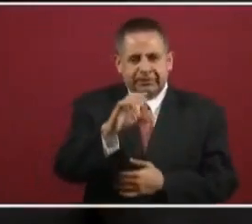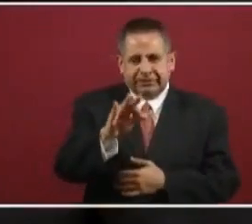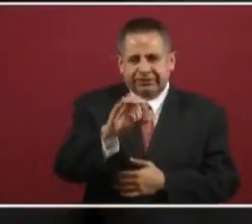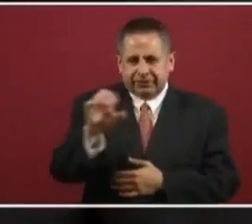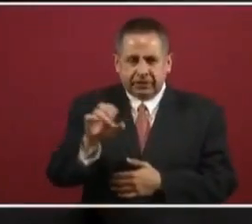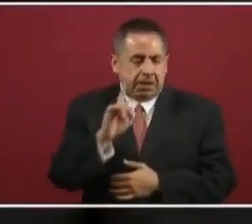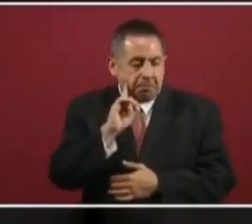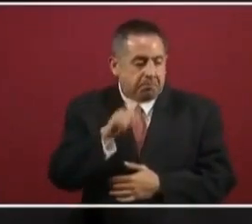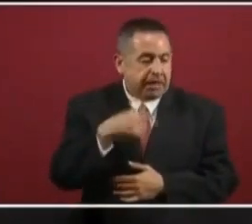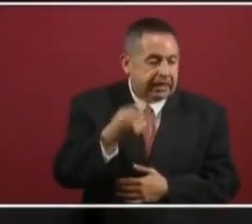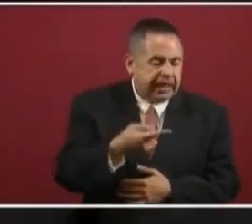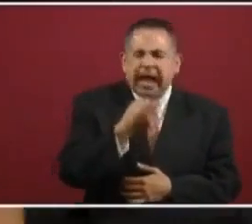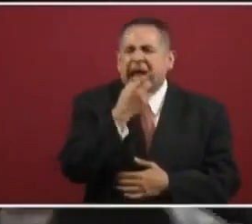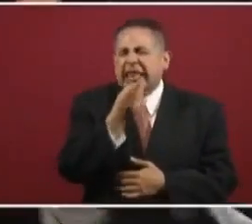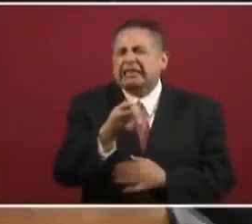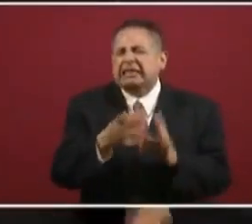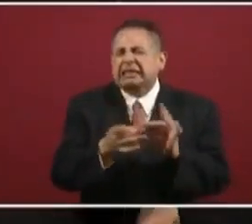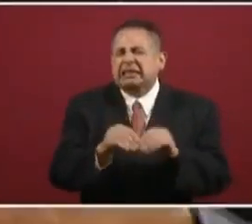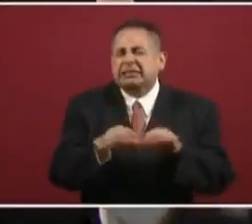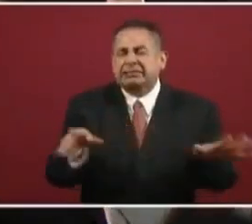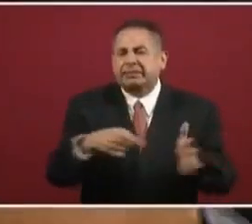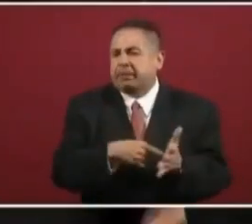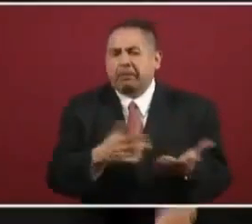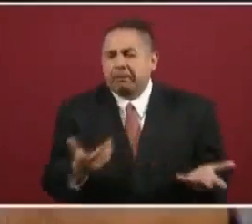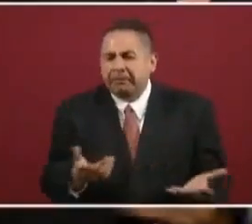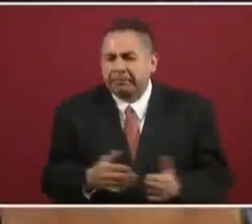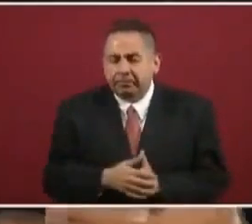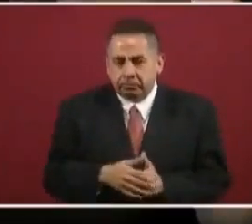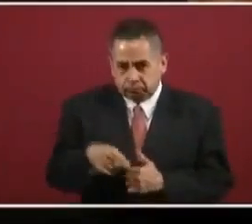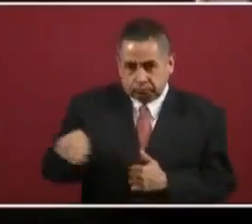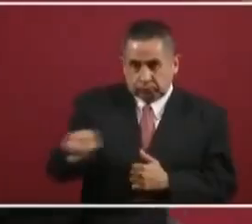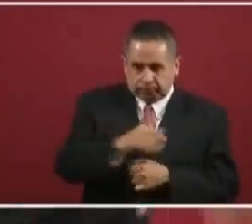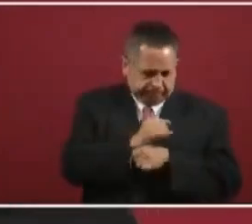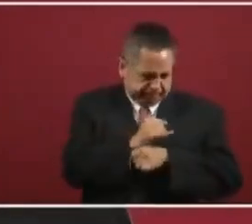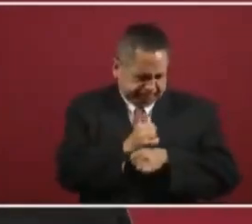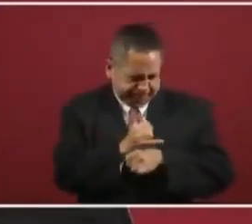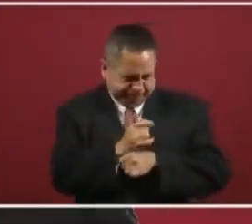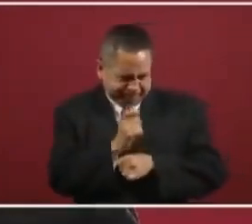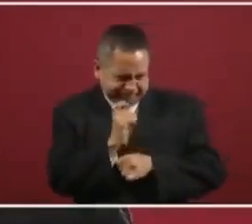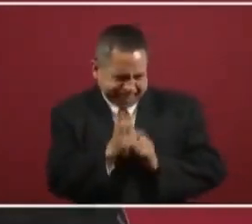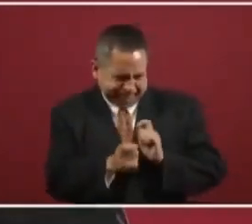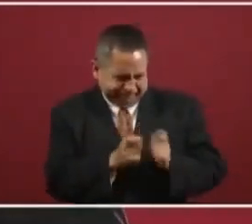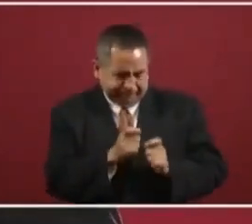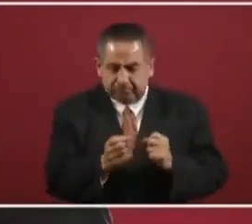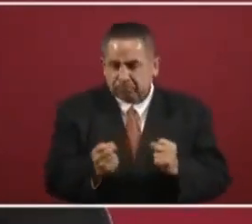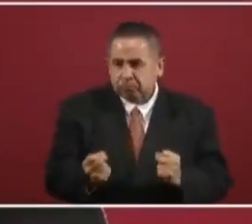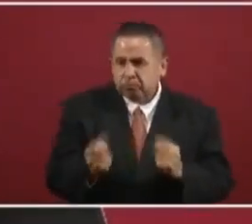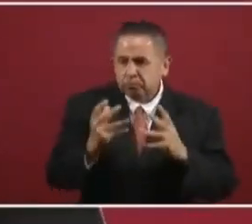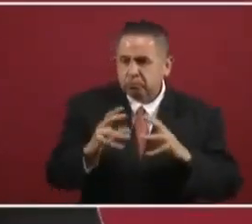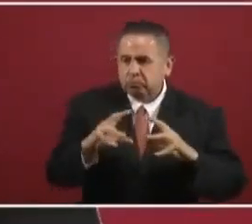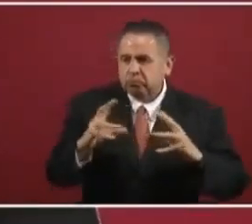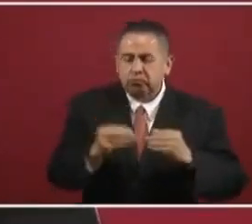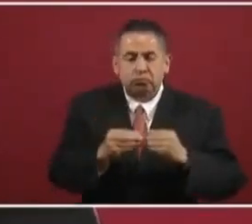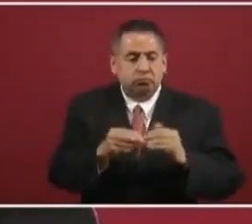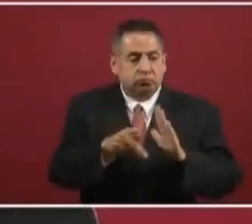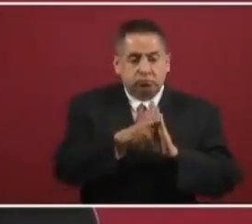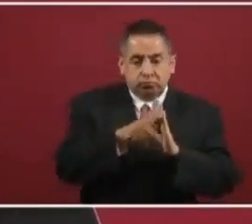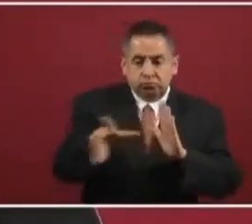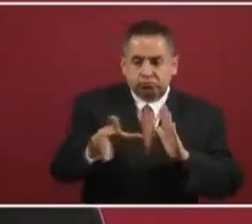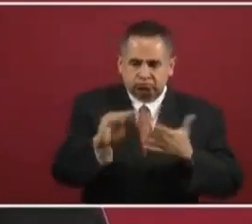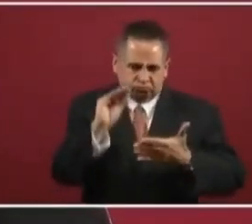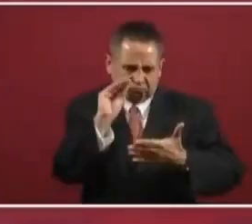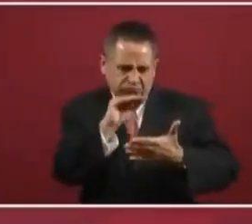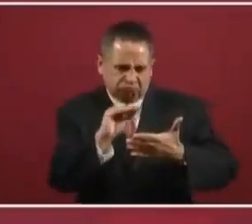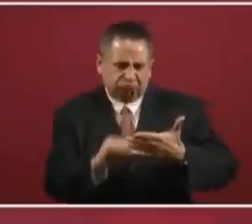eléctrica llegan un análisis de cuánto espacio le